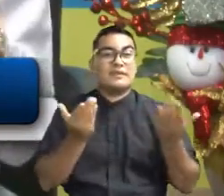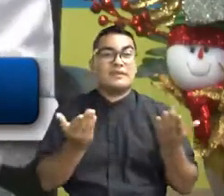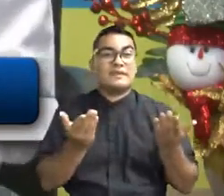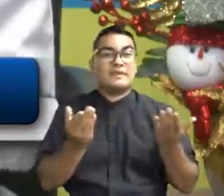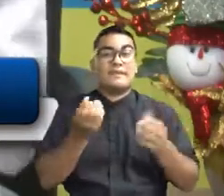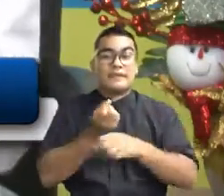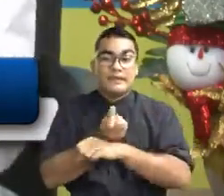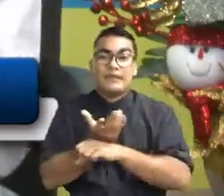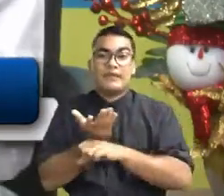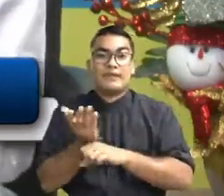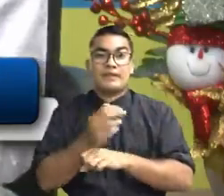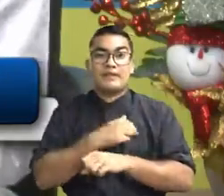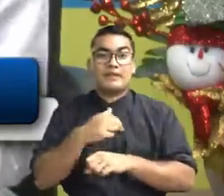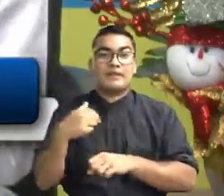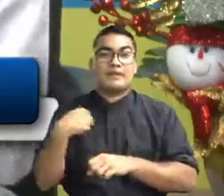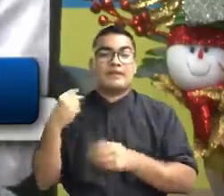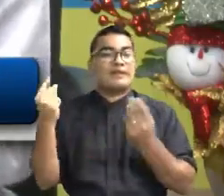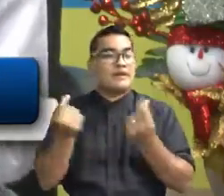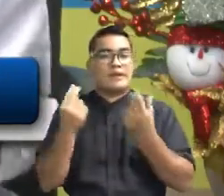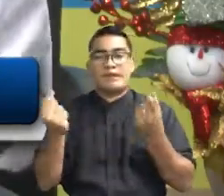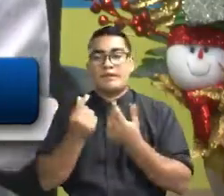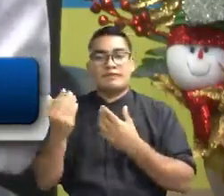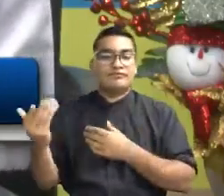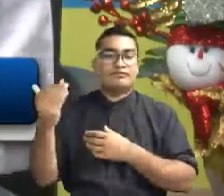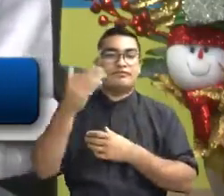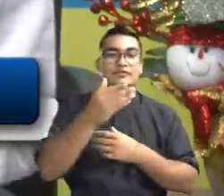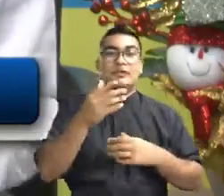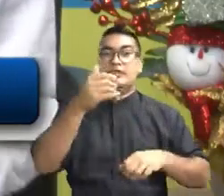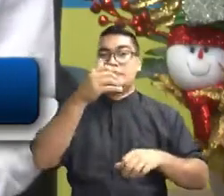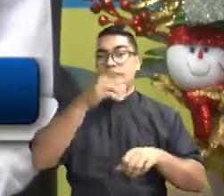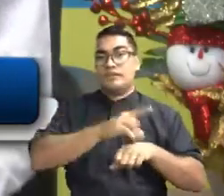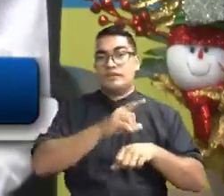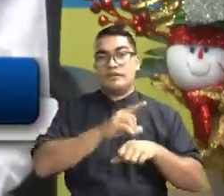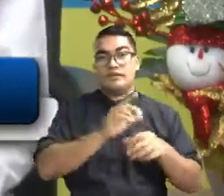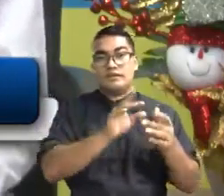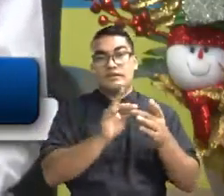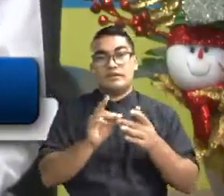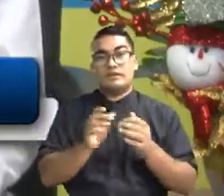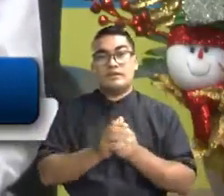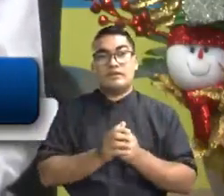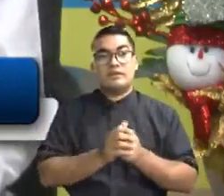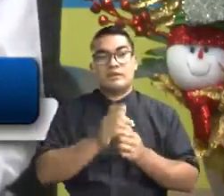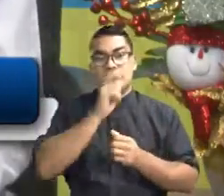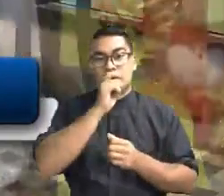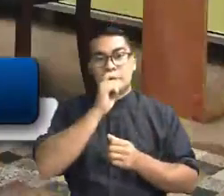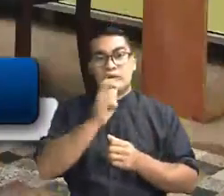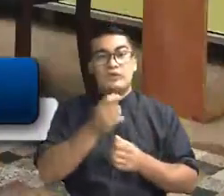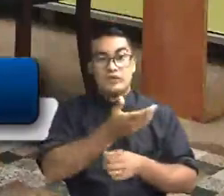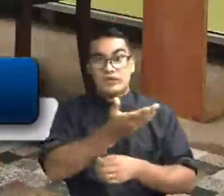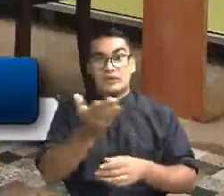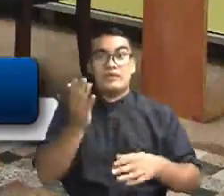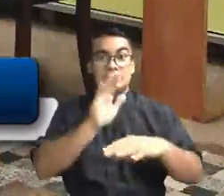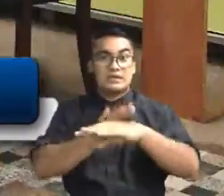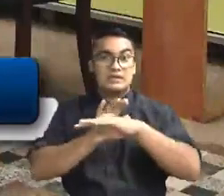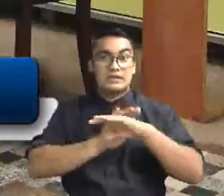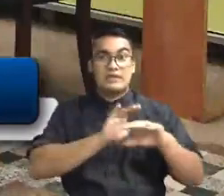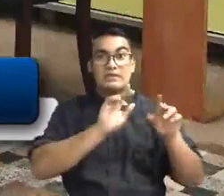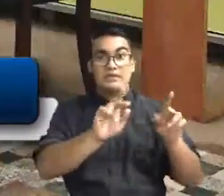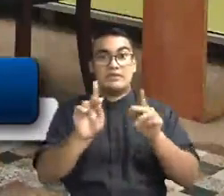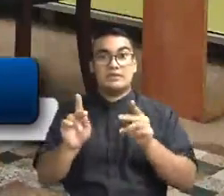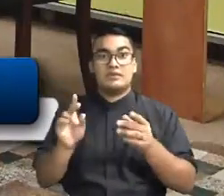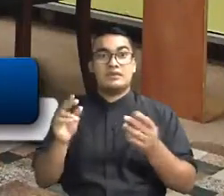lo recomendable es acudir al médico, al especialista. En eso me gustaría, doctora, que hiciera la invitación a las personas a acudir,